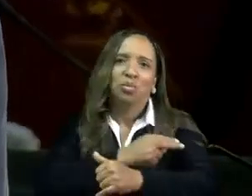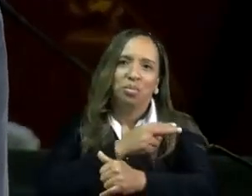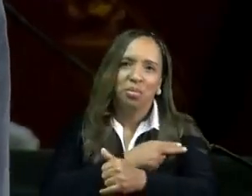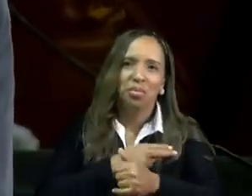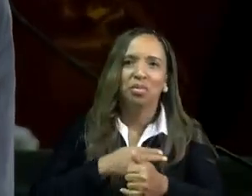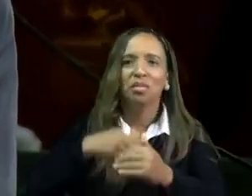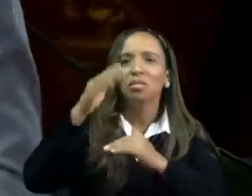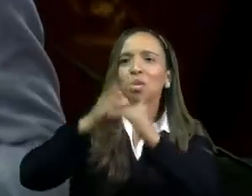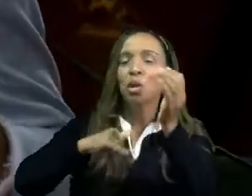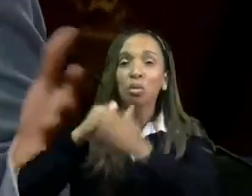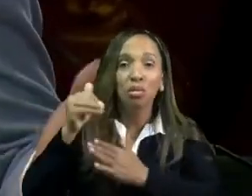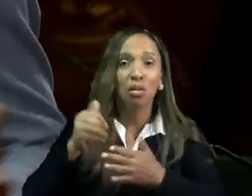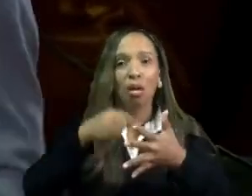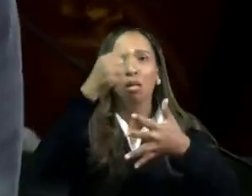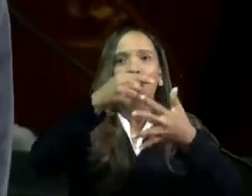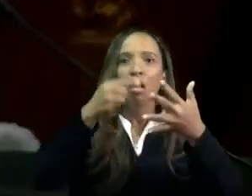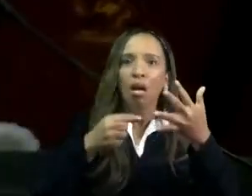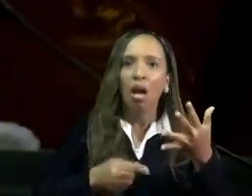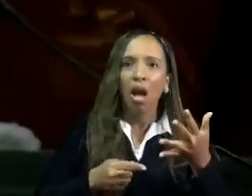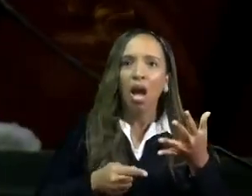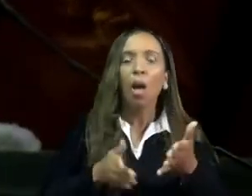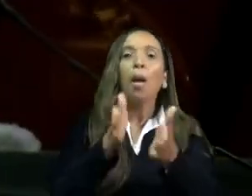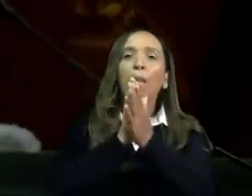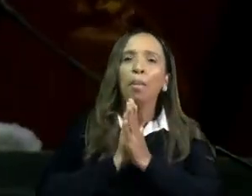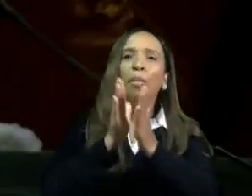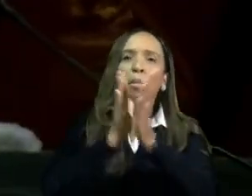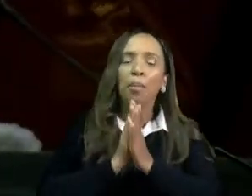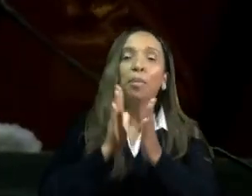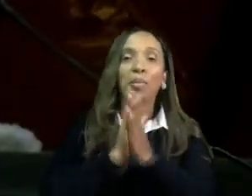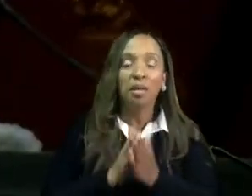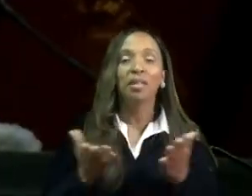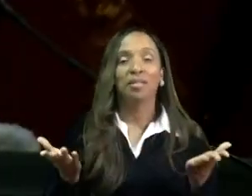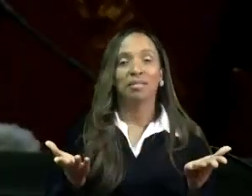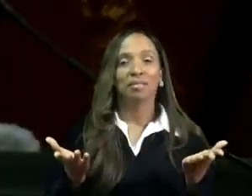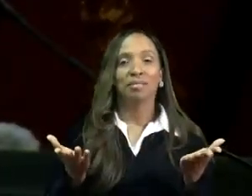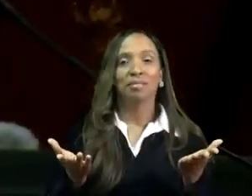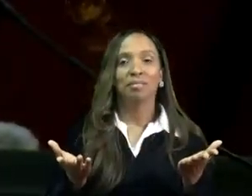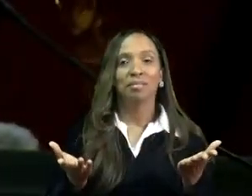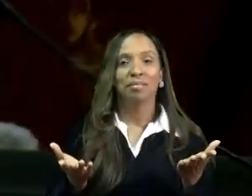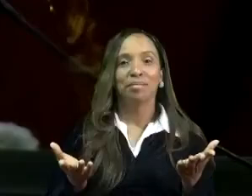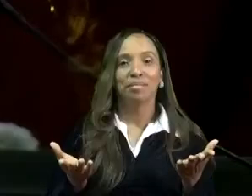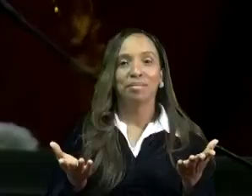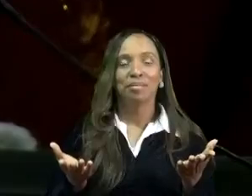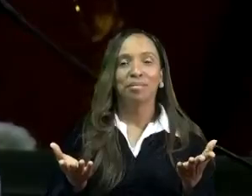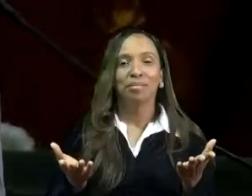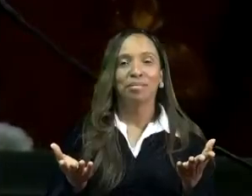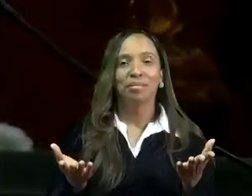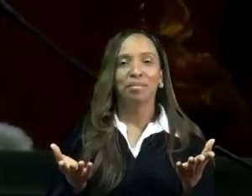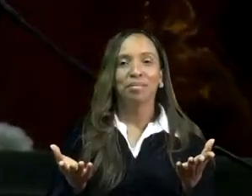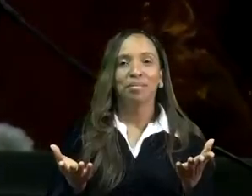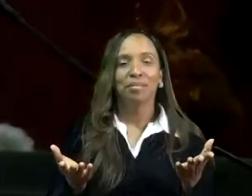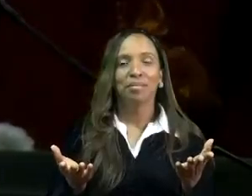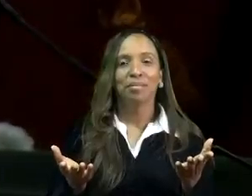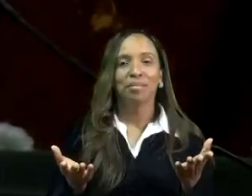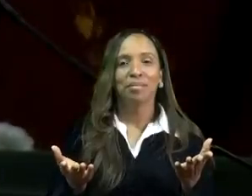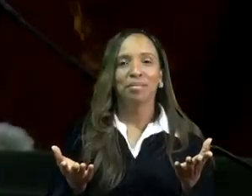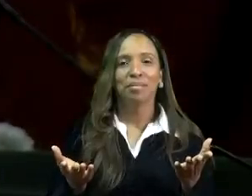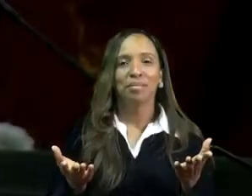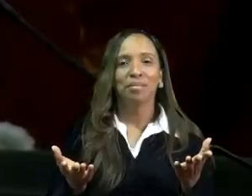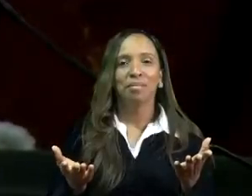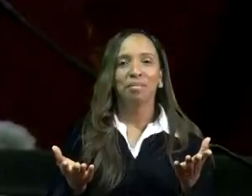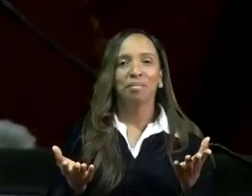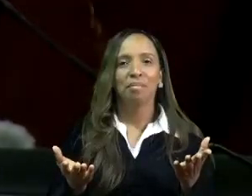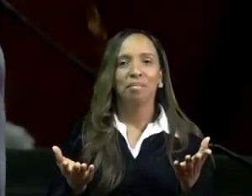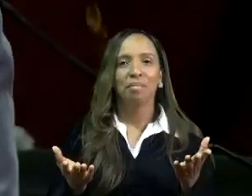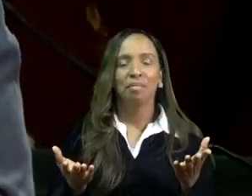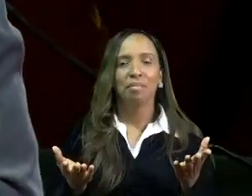deficitario. Entonces, yo quise traer al menos unos cuantos. Y quiero comenzar con